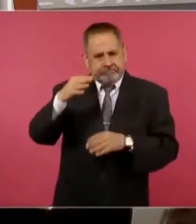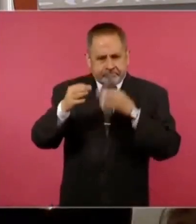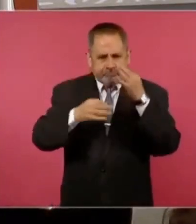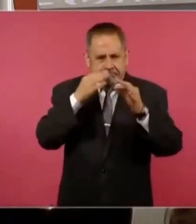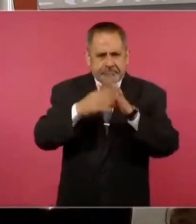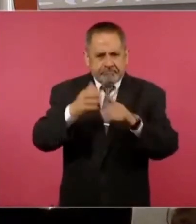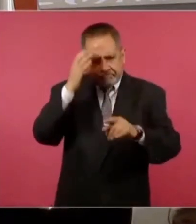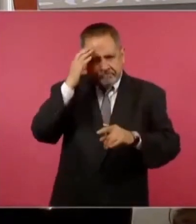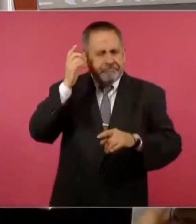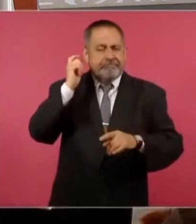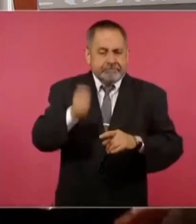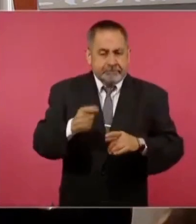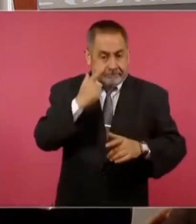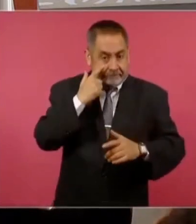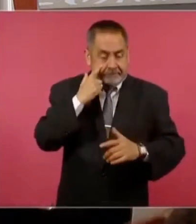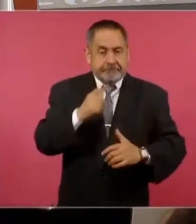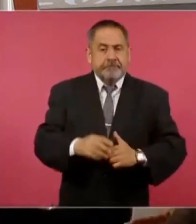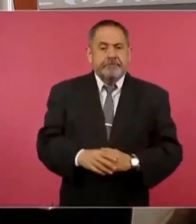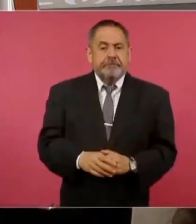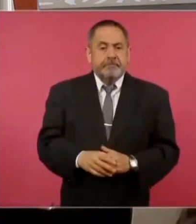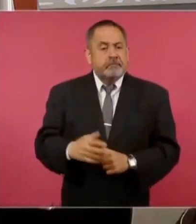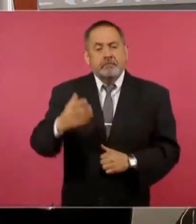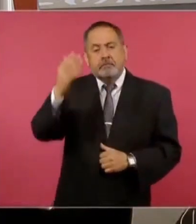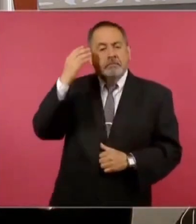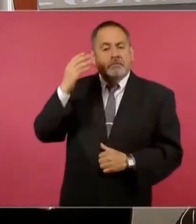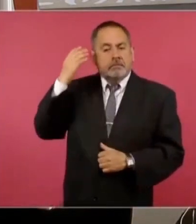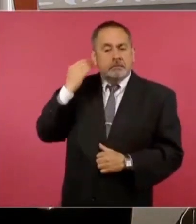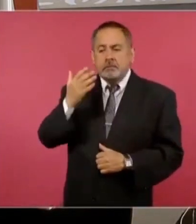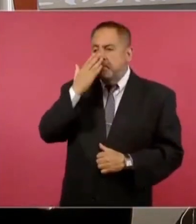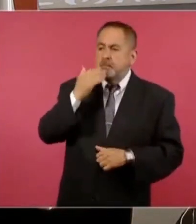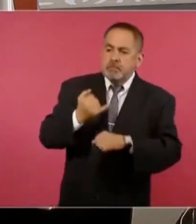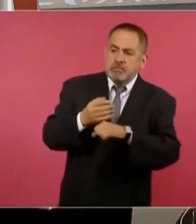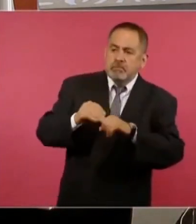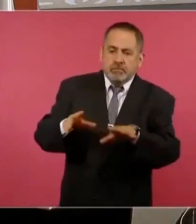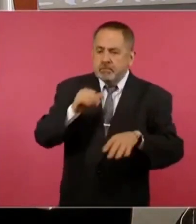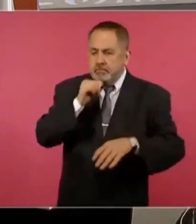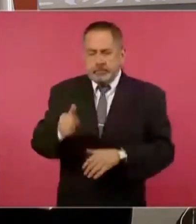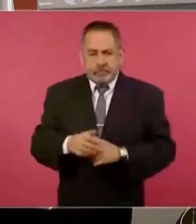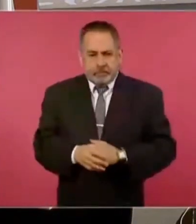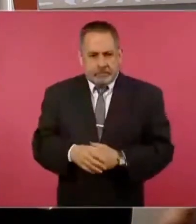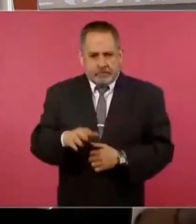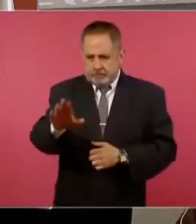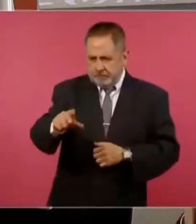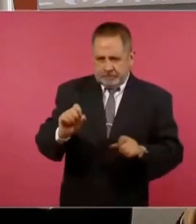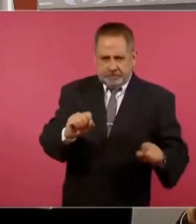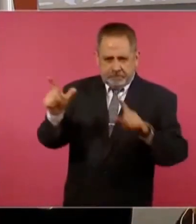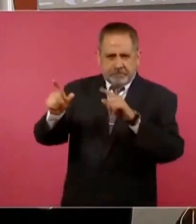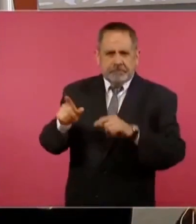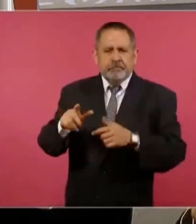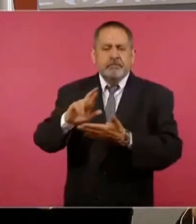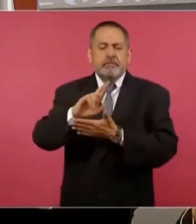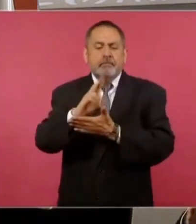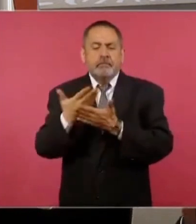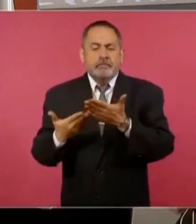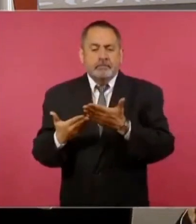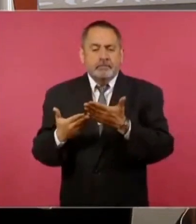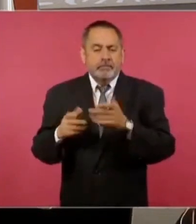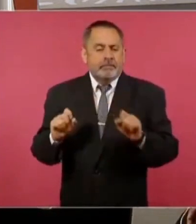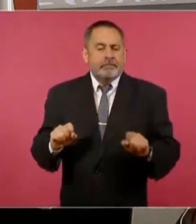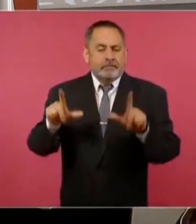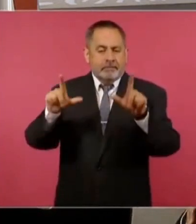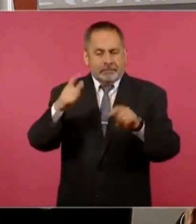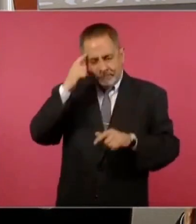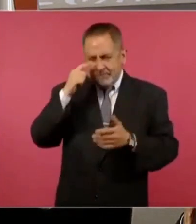informarnos. Antes no había este tipo de información. ¿Por qué no pones un recibo